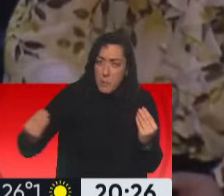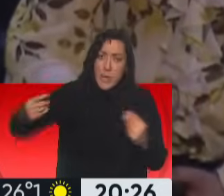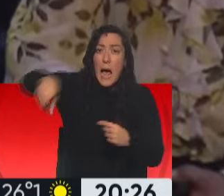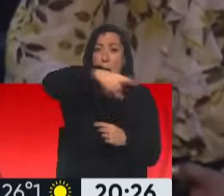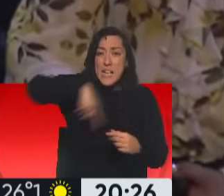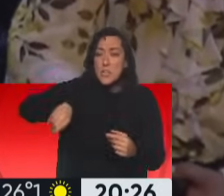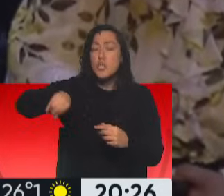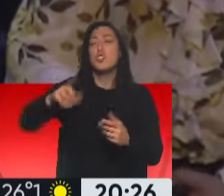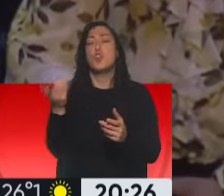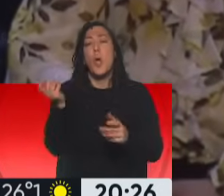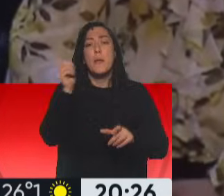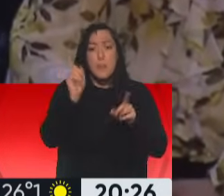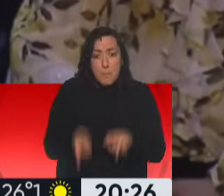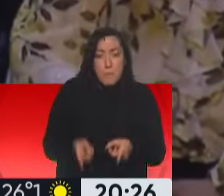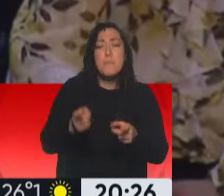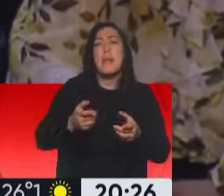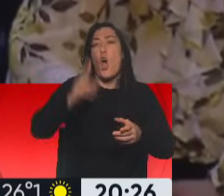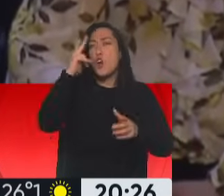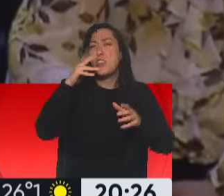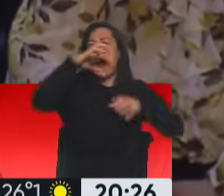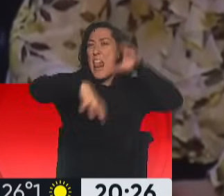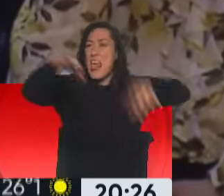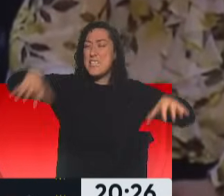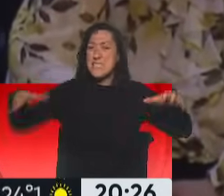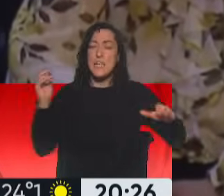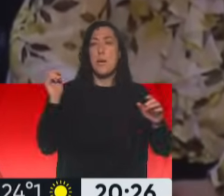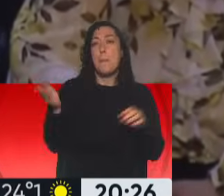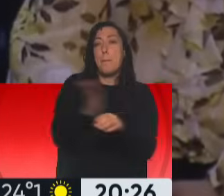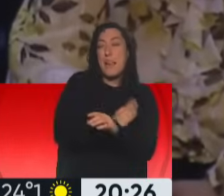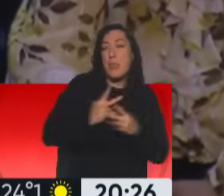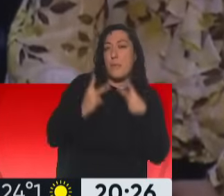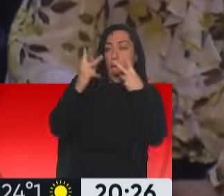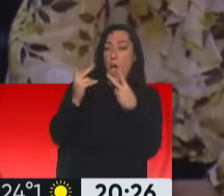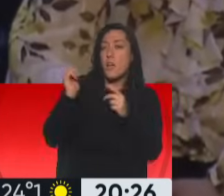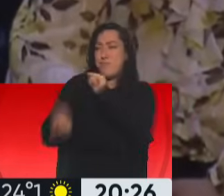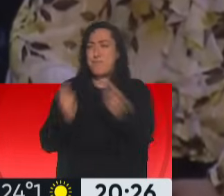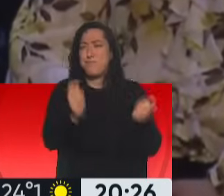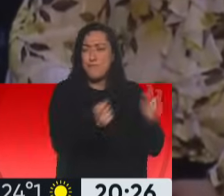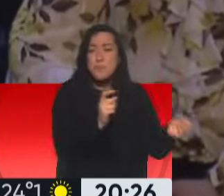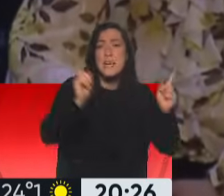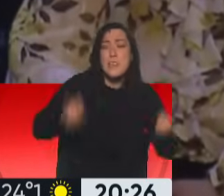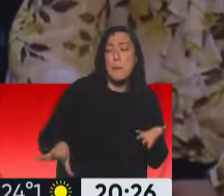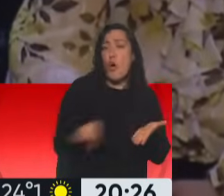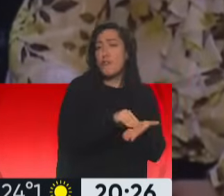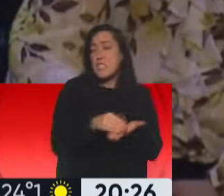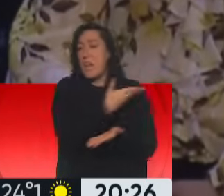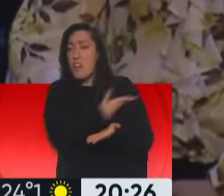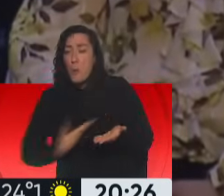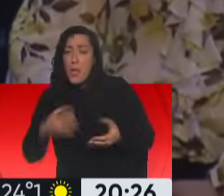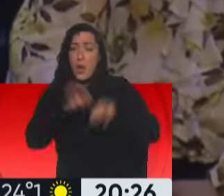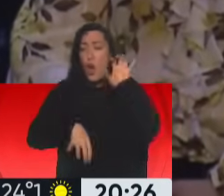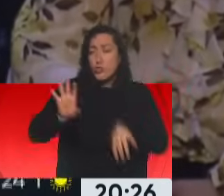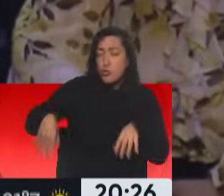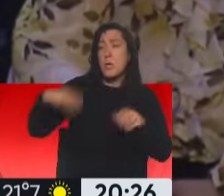regalaron pesos a los dueños de los grandes hoteles del país con el previaje. Llenaron las oficinas estatales de comités ideológicos